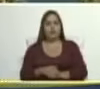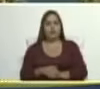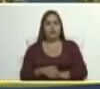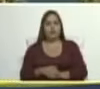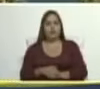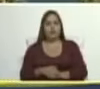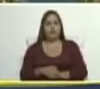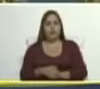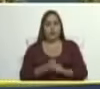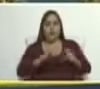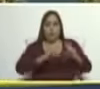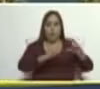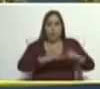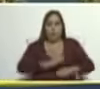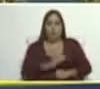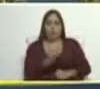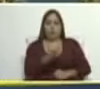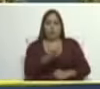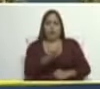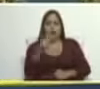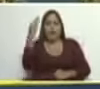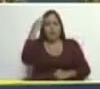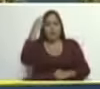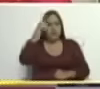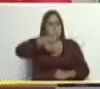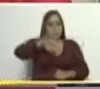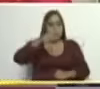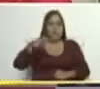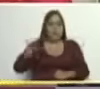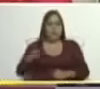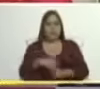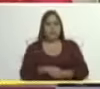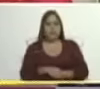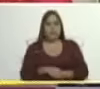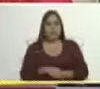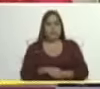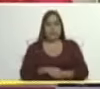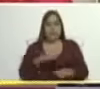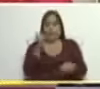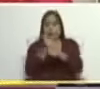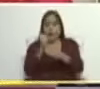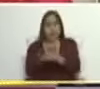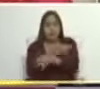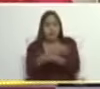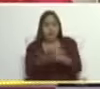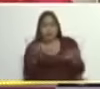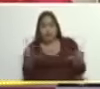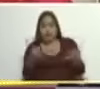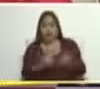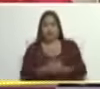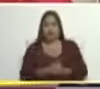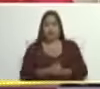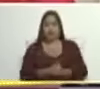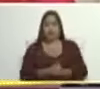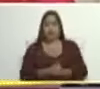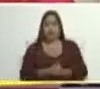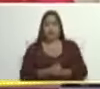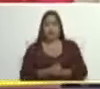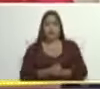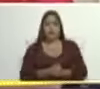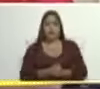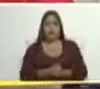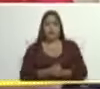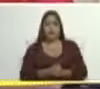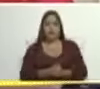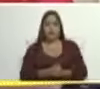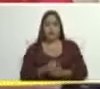en el corazón y en la mente de nuestros pueblos por el trabajo loable